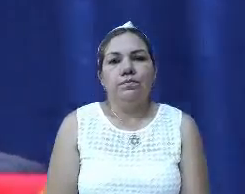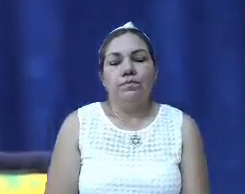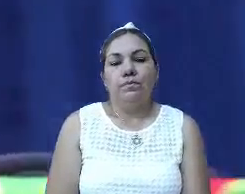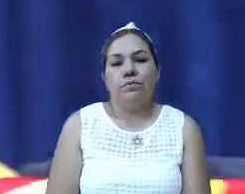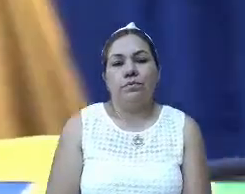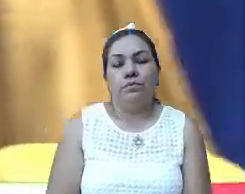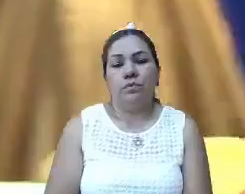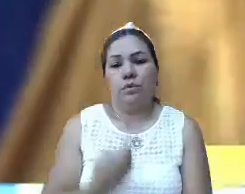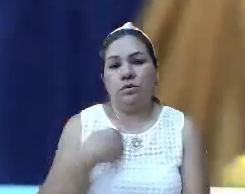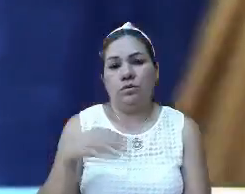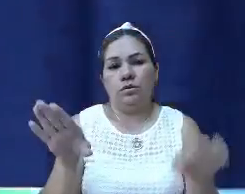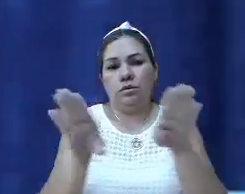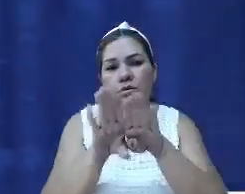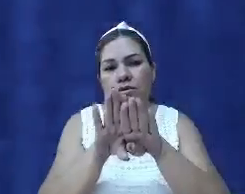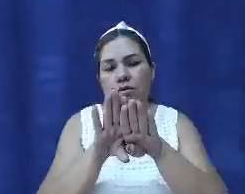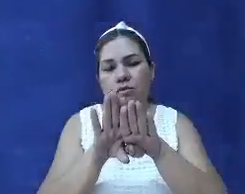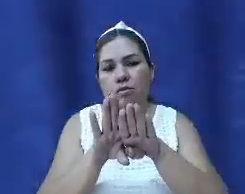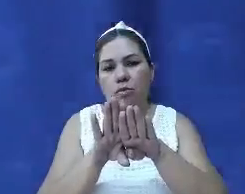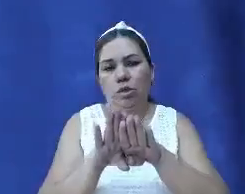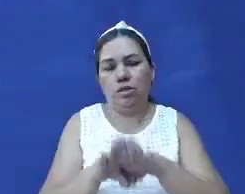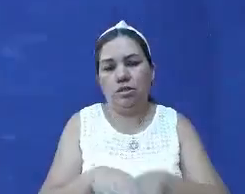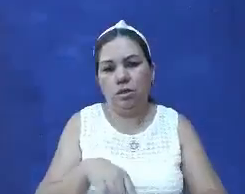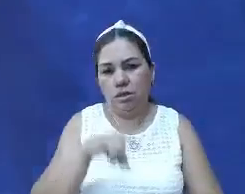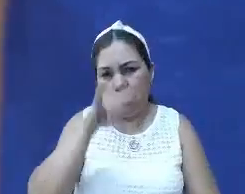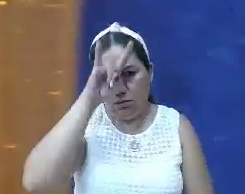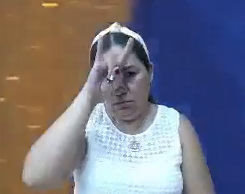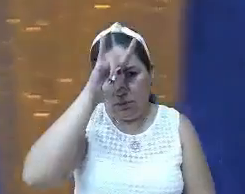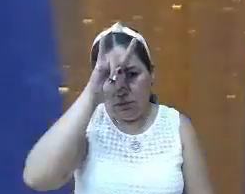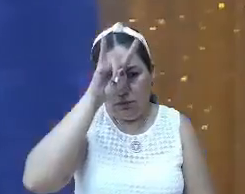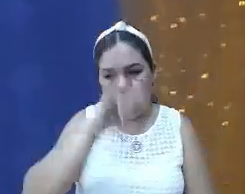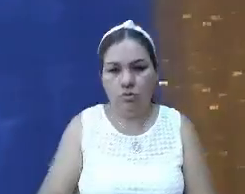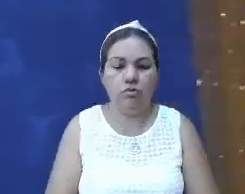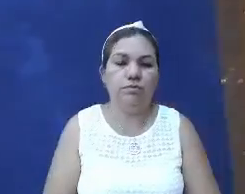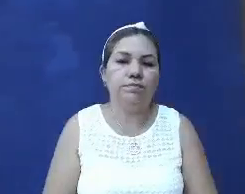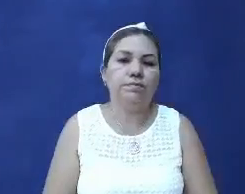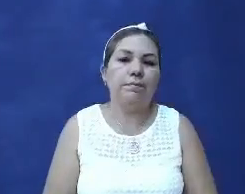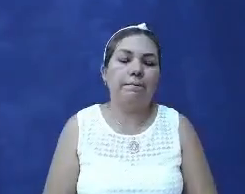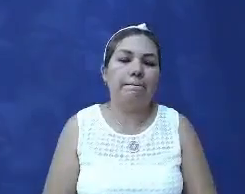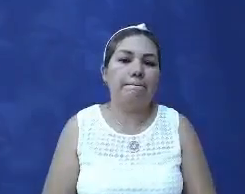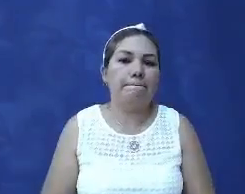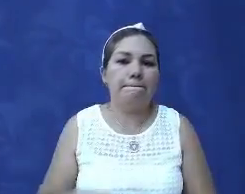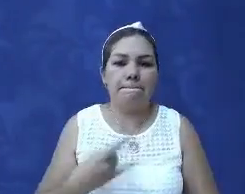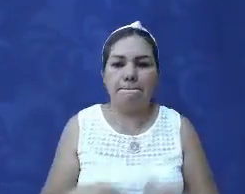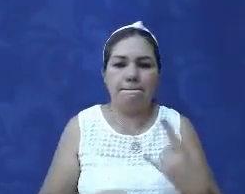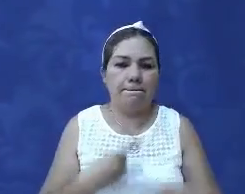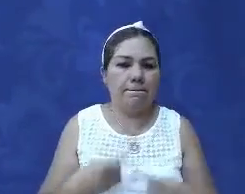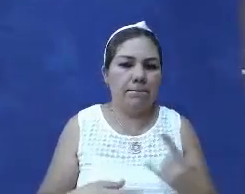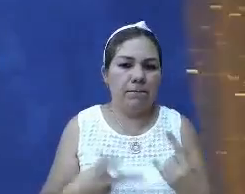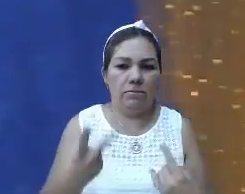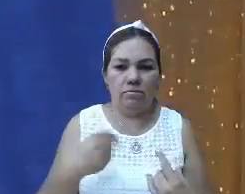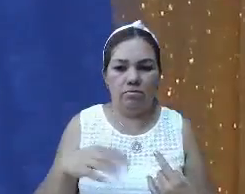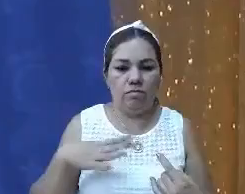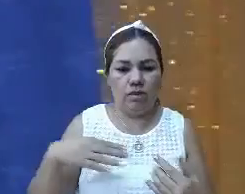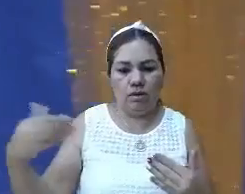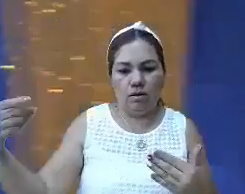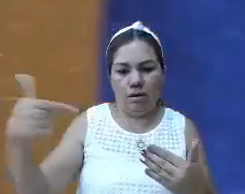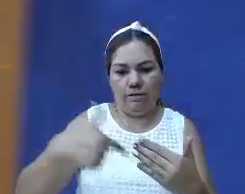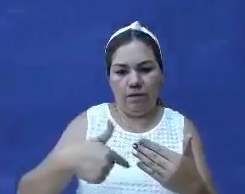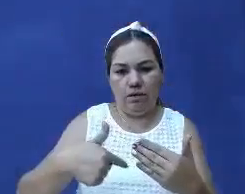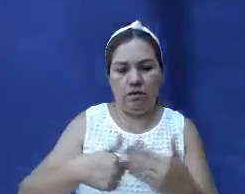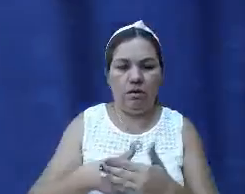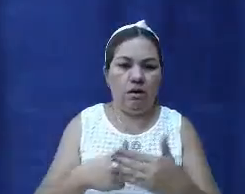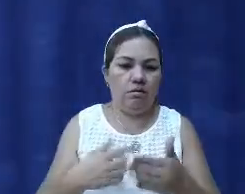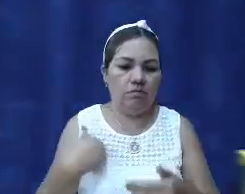Cuando le cerramos las puertas al enemigo, el enemigo no encuentra cabida